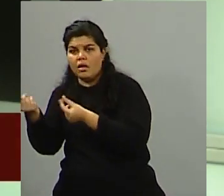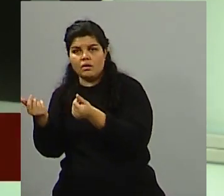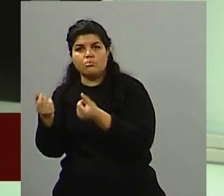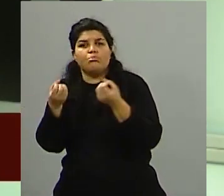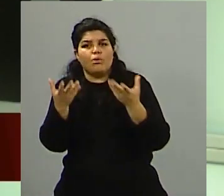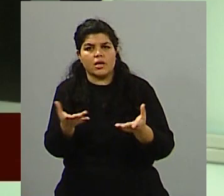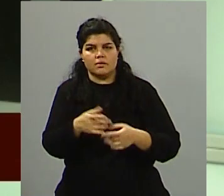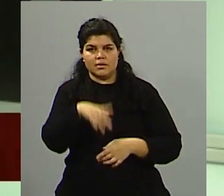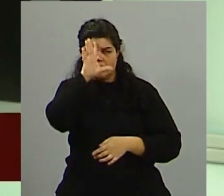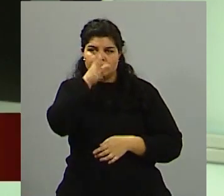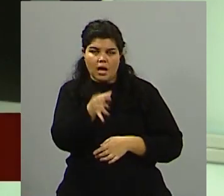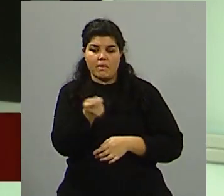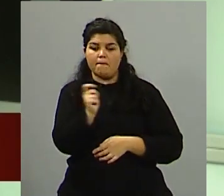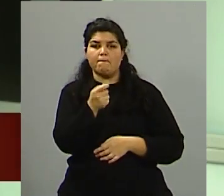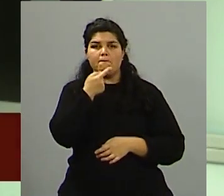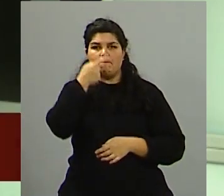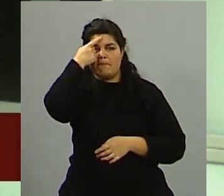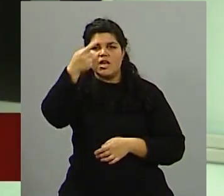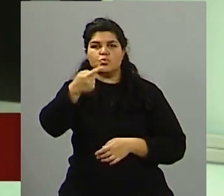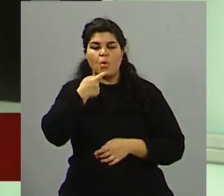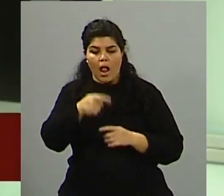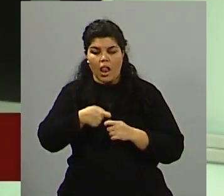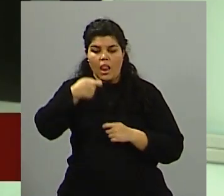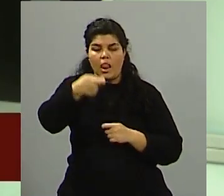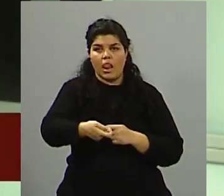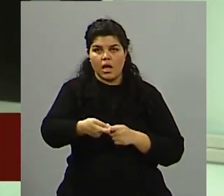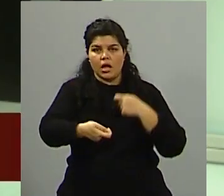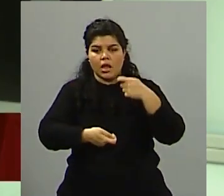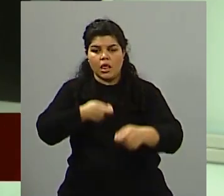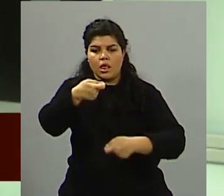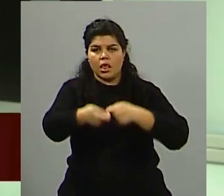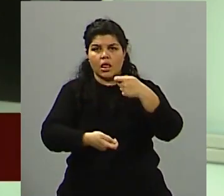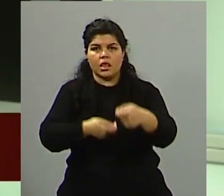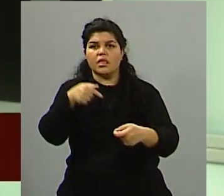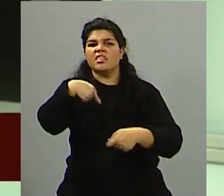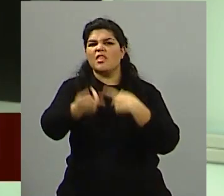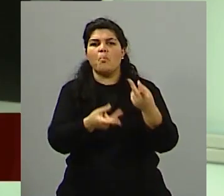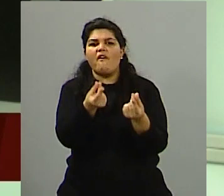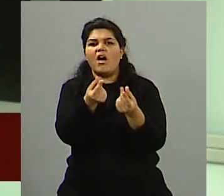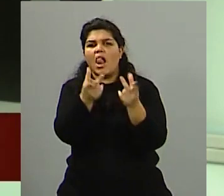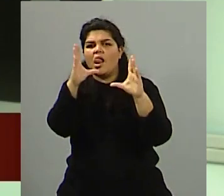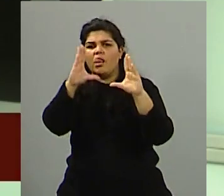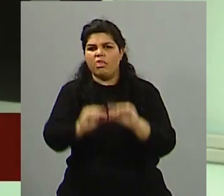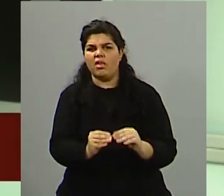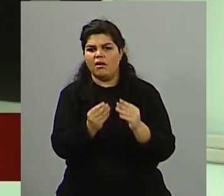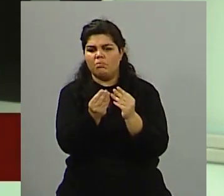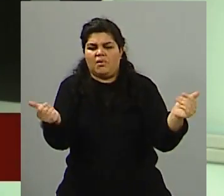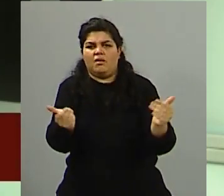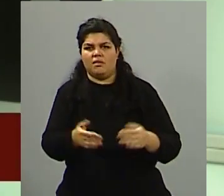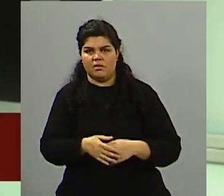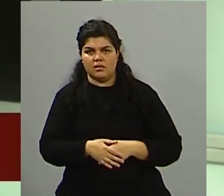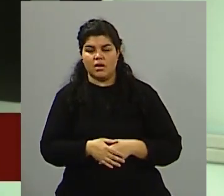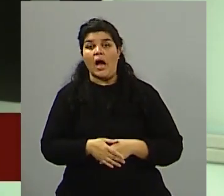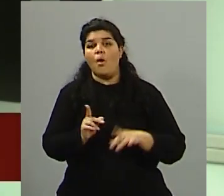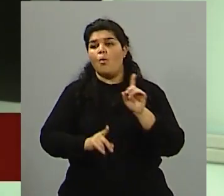valor. Por ahí te dicen, bueno, lo pones a plazo fijo, tenés que tener una cifra muy abultada para poder que te haga una diferencia que pueda llegar a